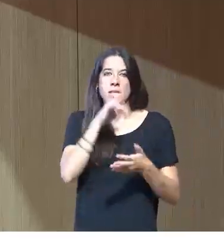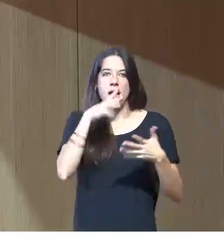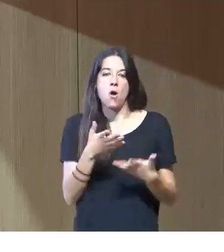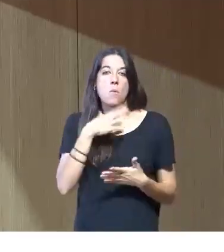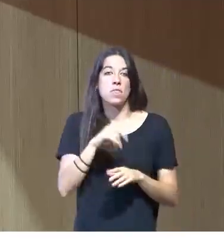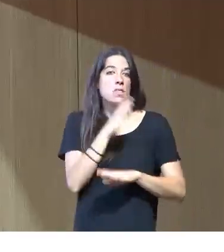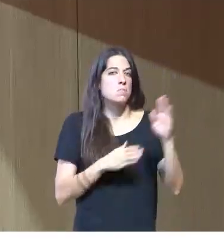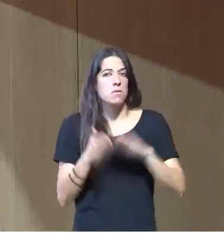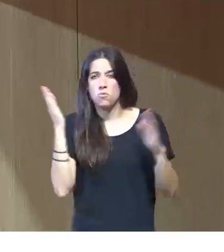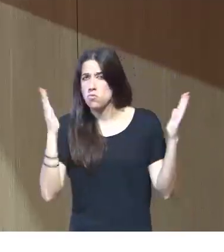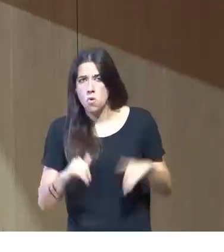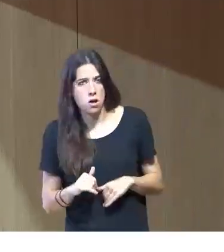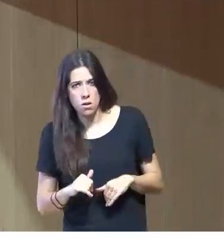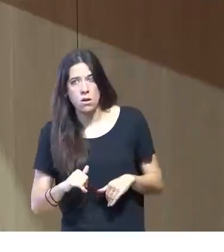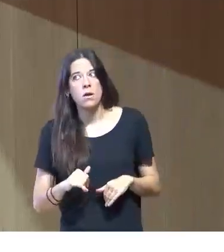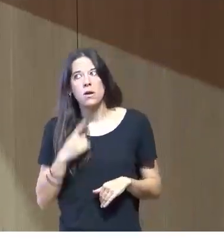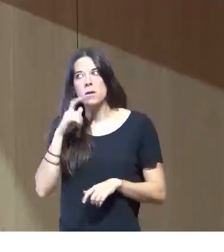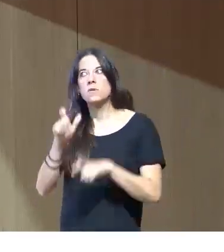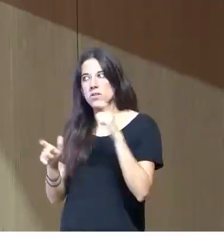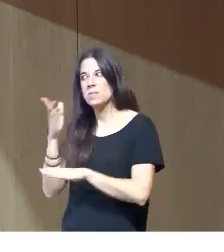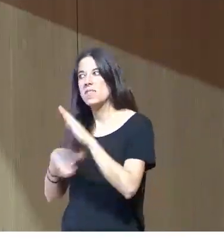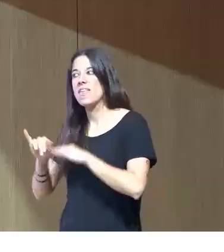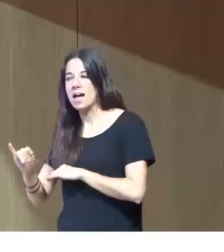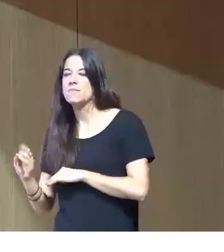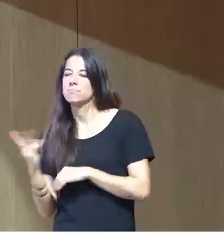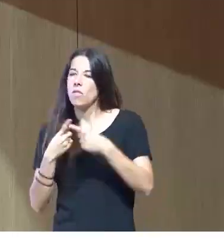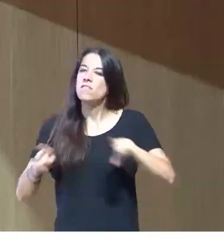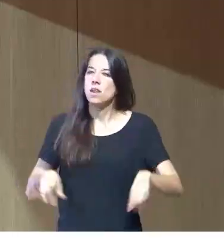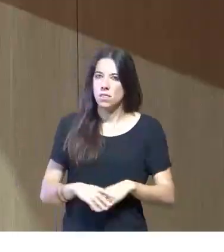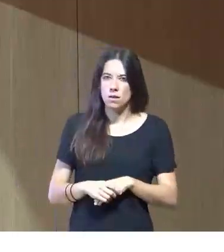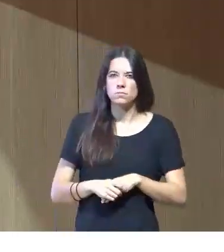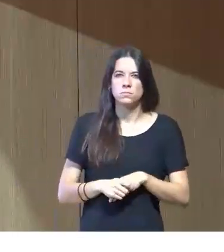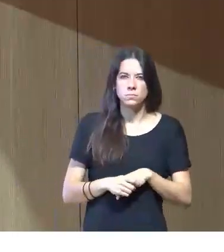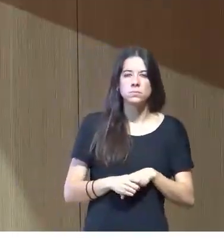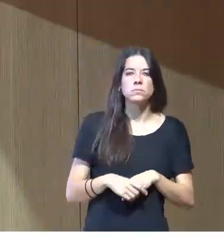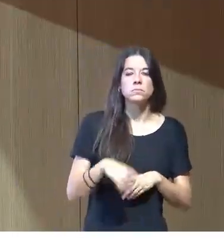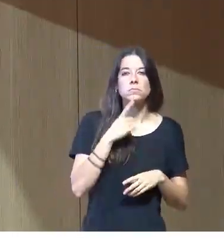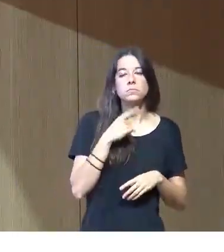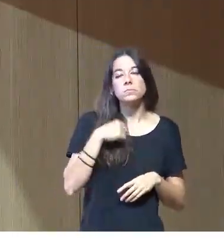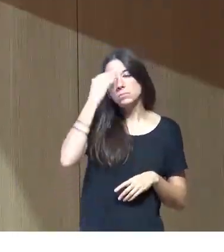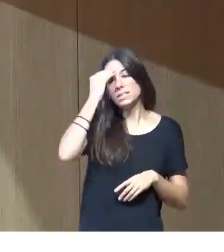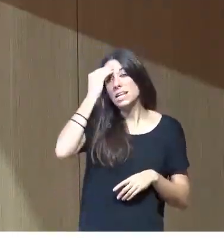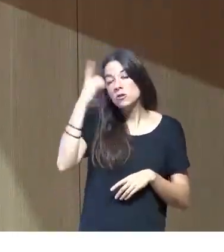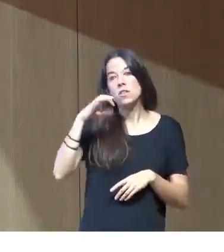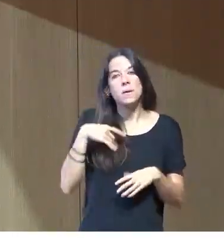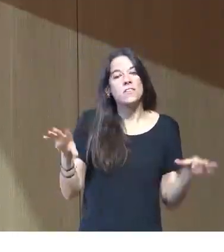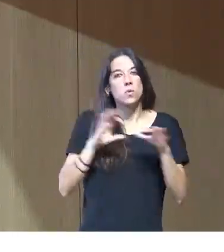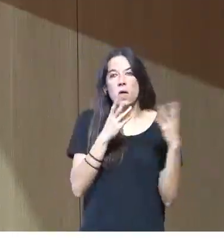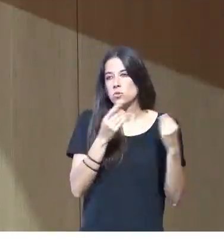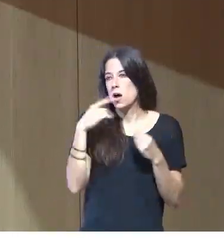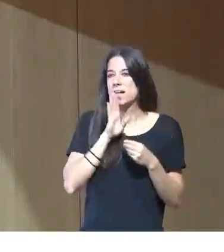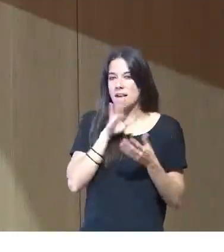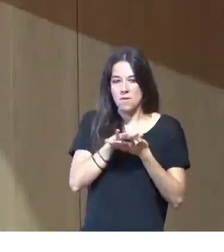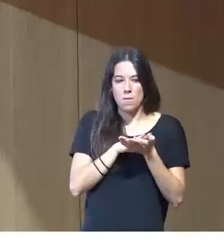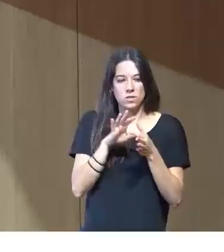con las personas que tienen una discapacidad yo creo que tenemos que vincular mucho en este en esta alianza que habláis de Alianza